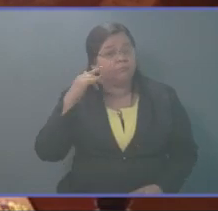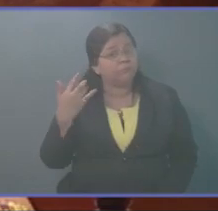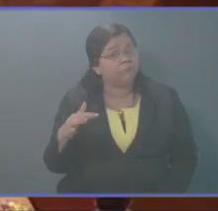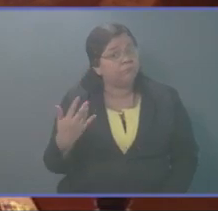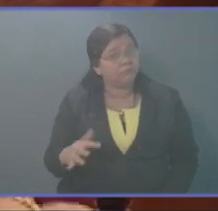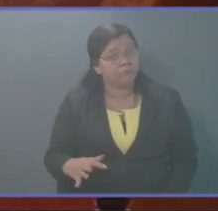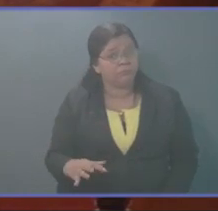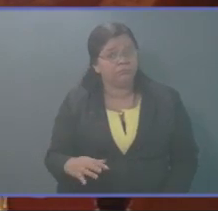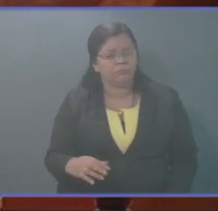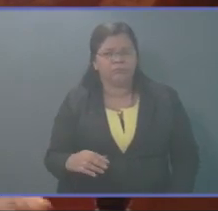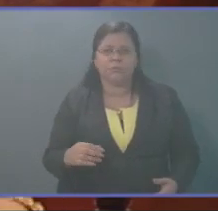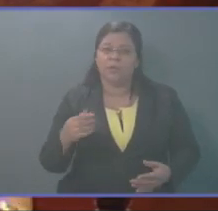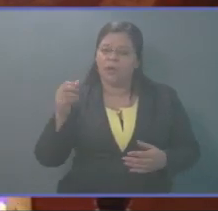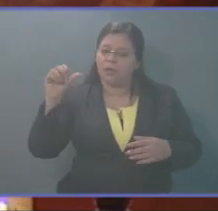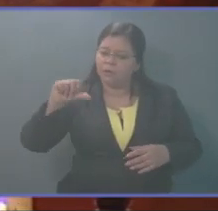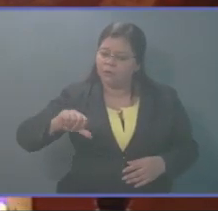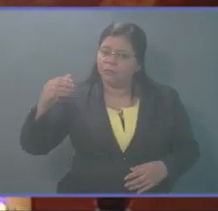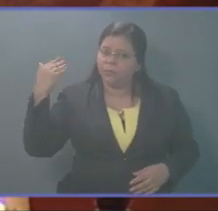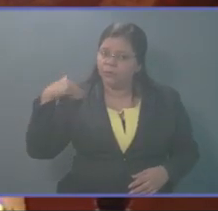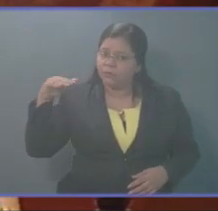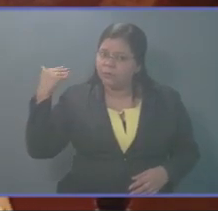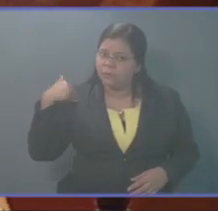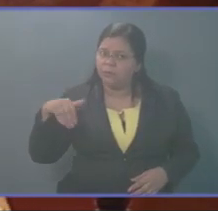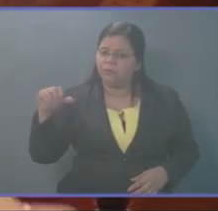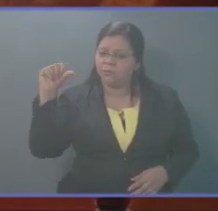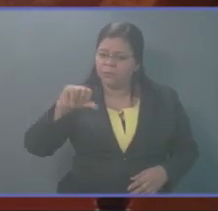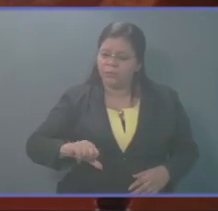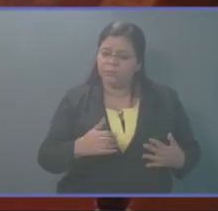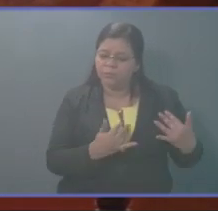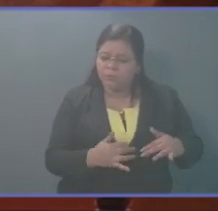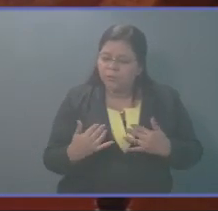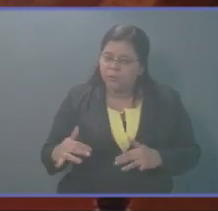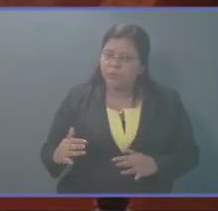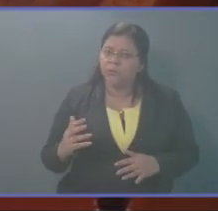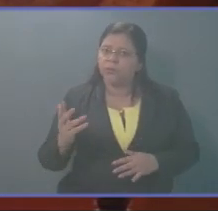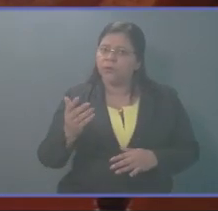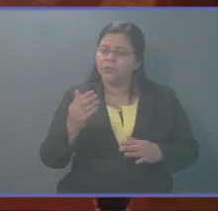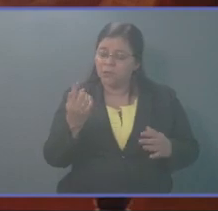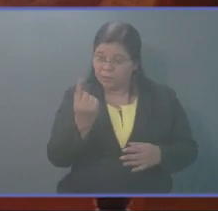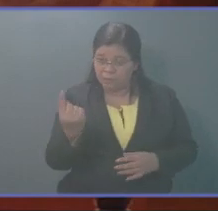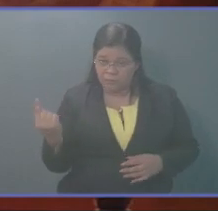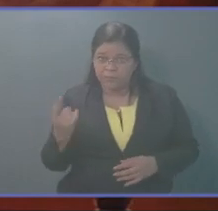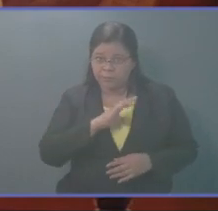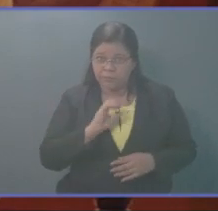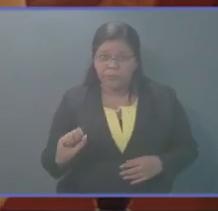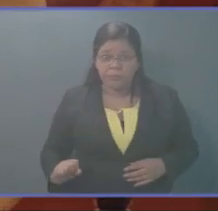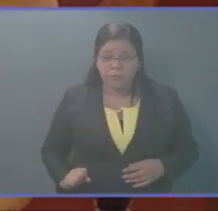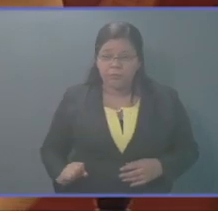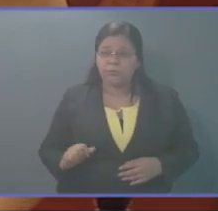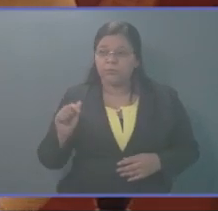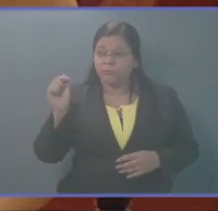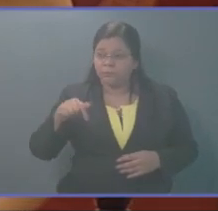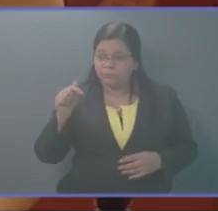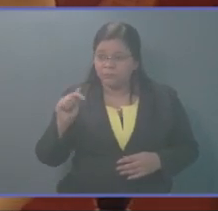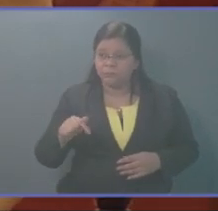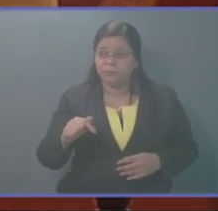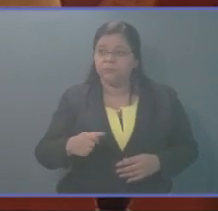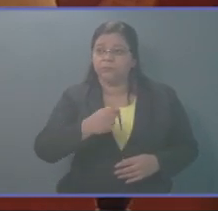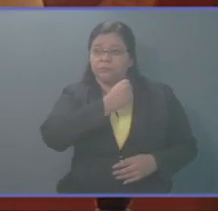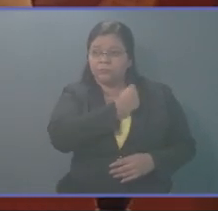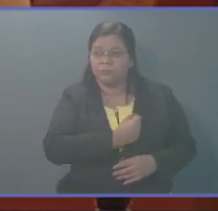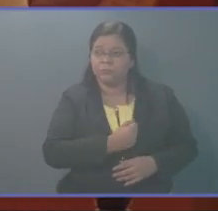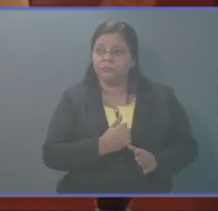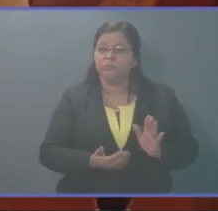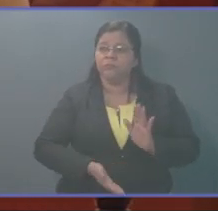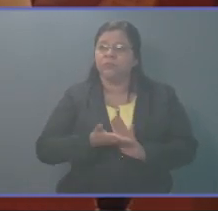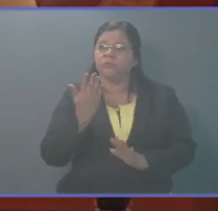y los malos hábitos y las malas acciones de cada uno de los salvadoreños están dando las consecuencias que